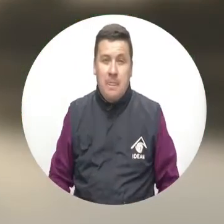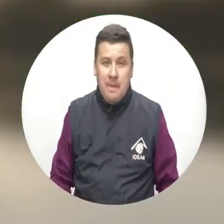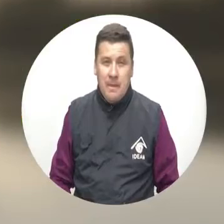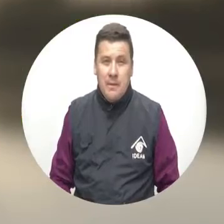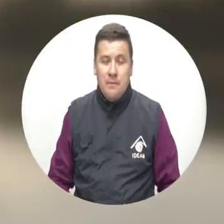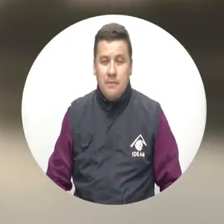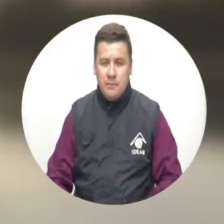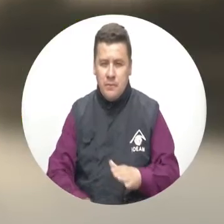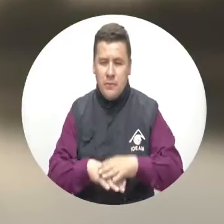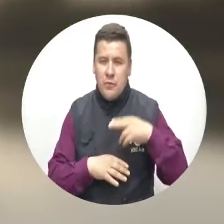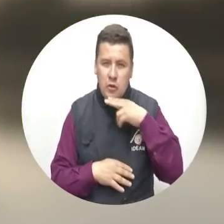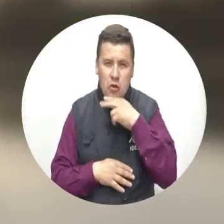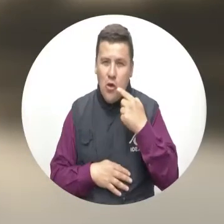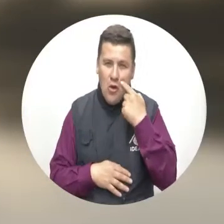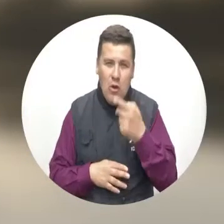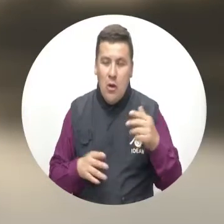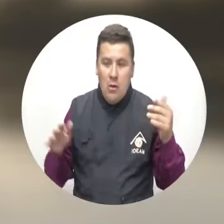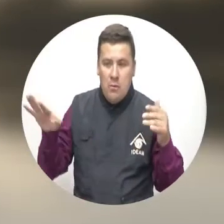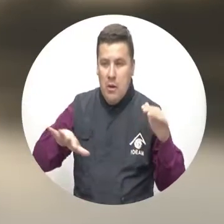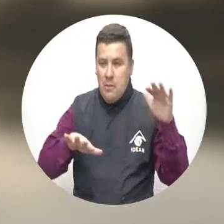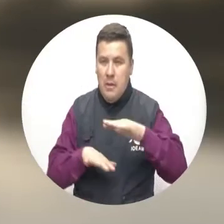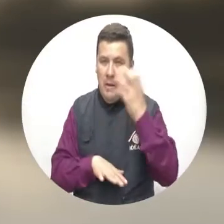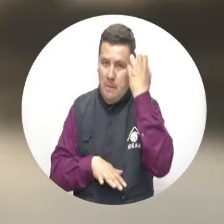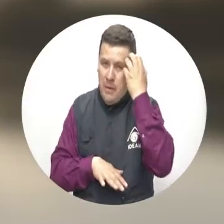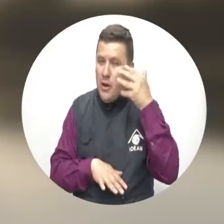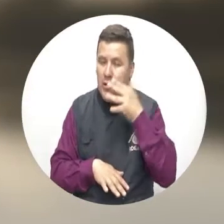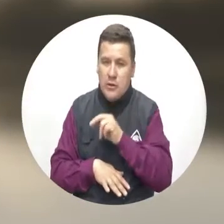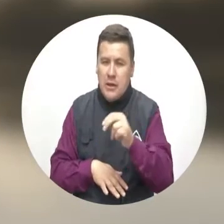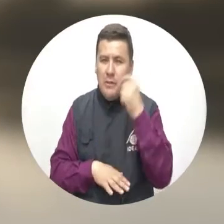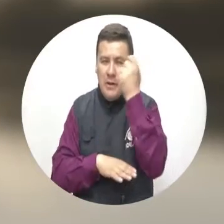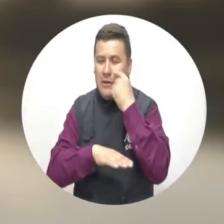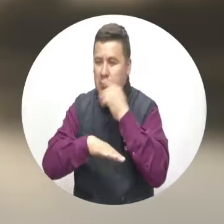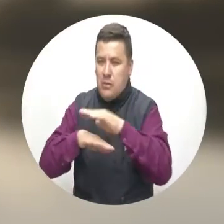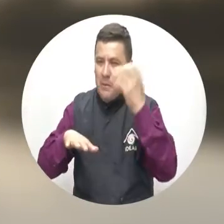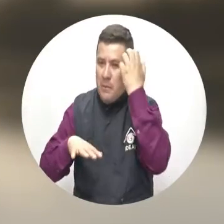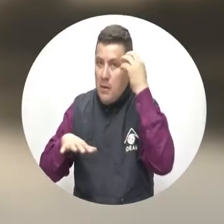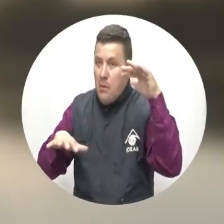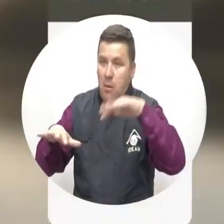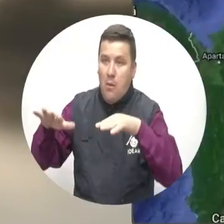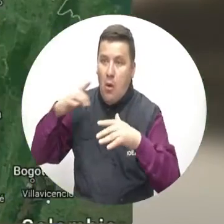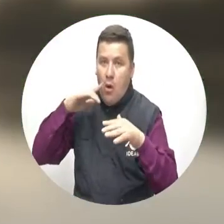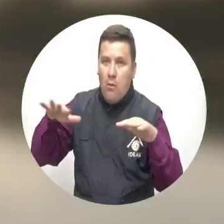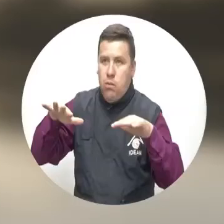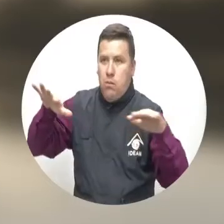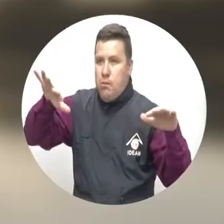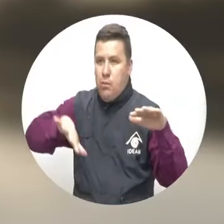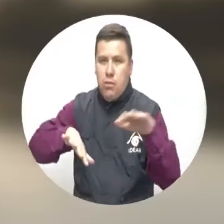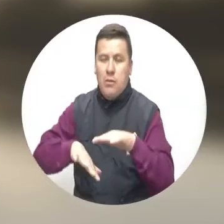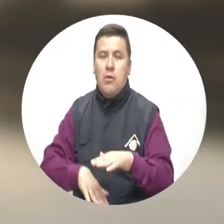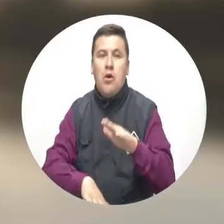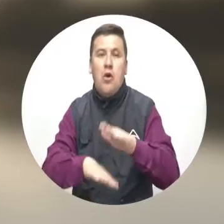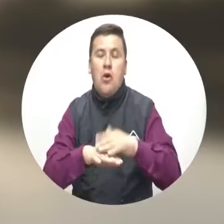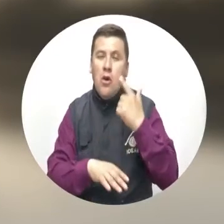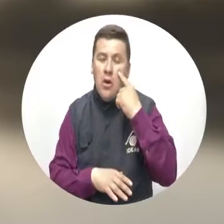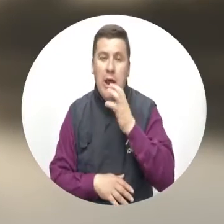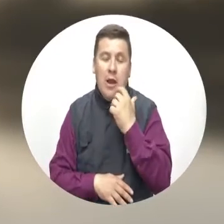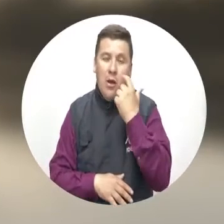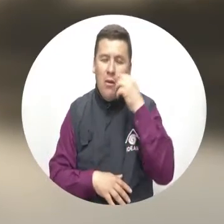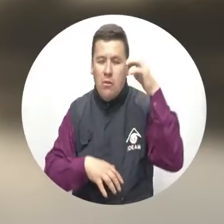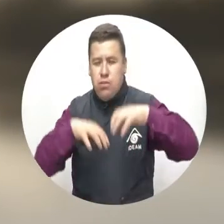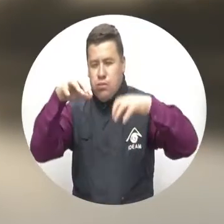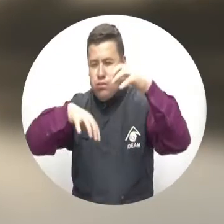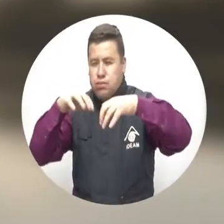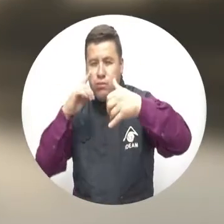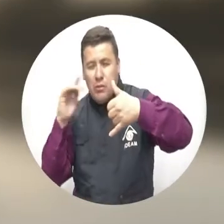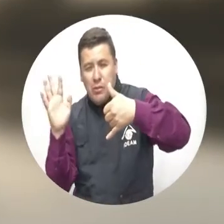Andina, Orinoquía y Amazonía. Alerta roja por deslizamientos en norte de Santander. Alerta roja por lluvias en el